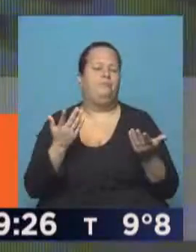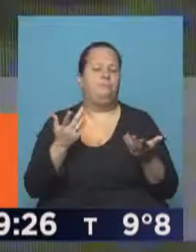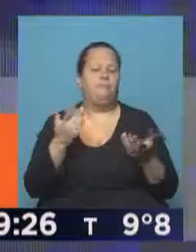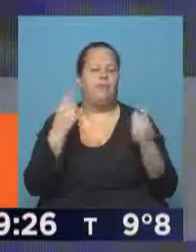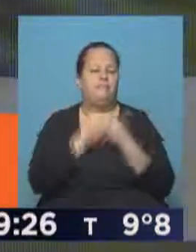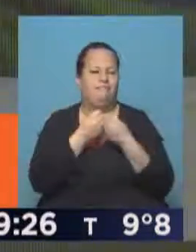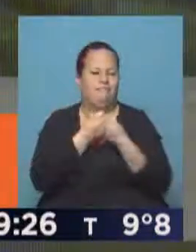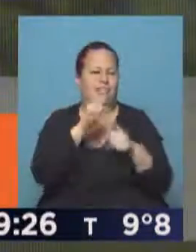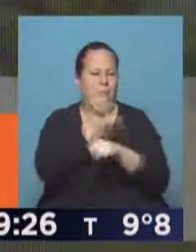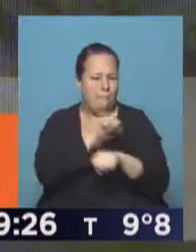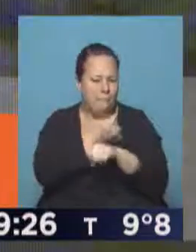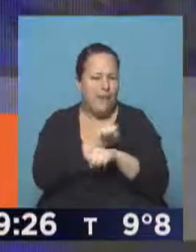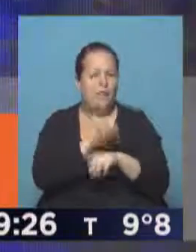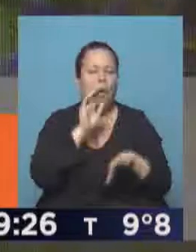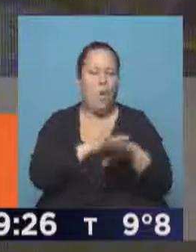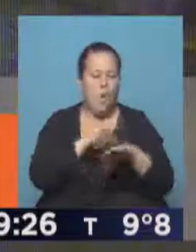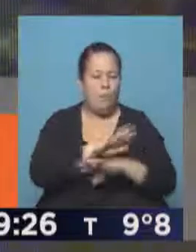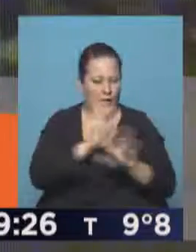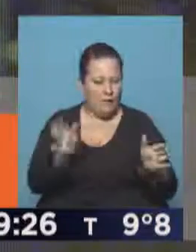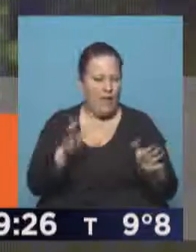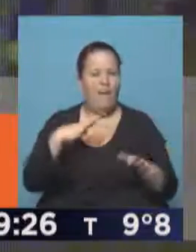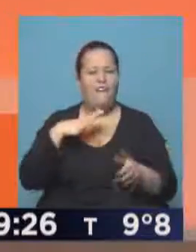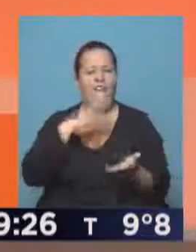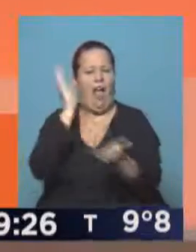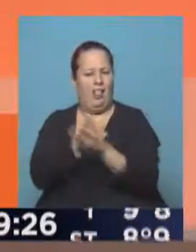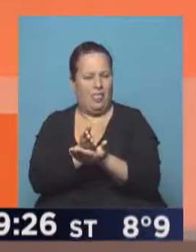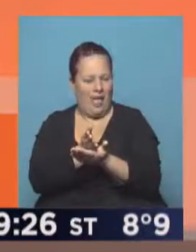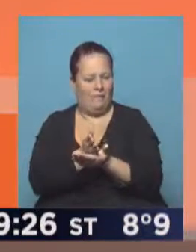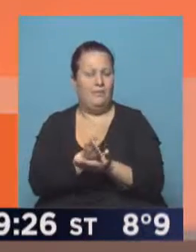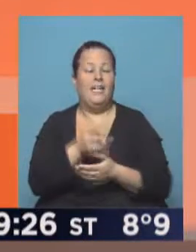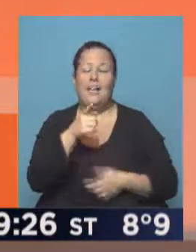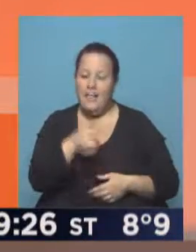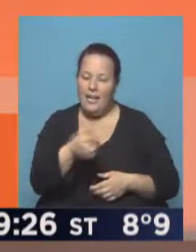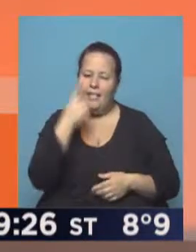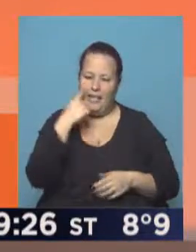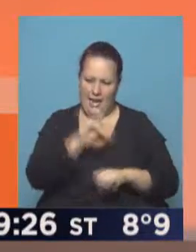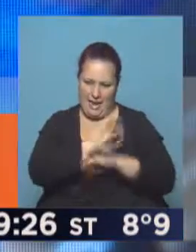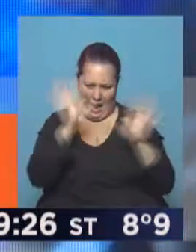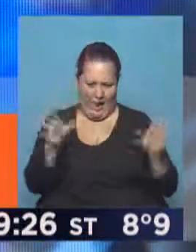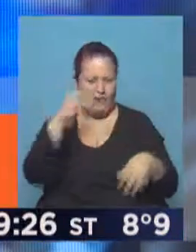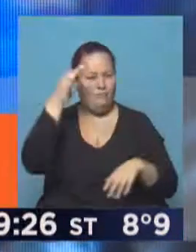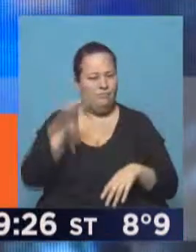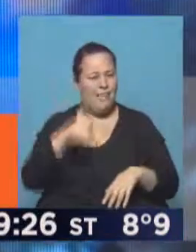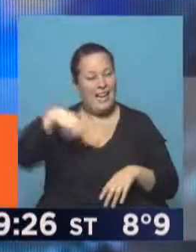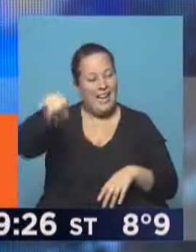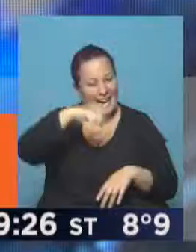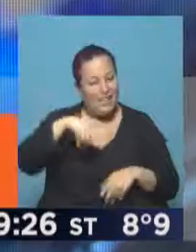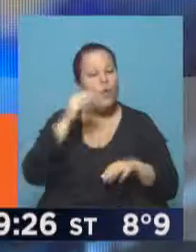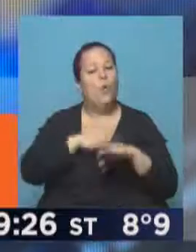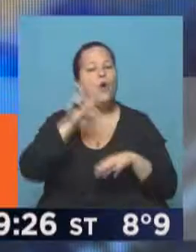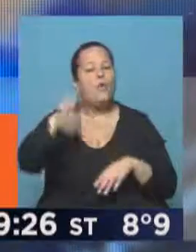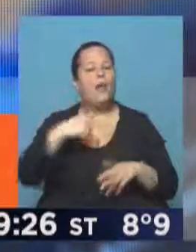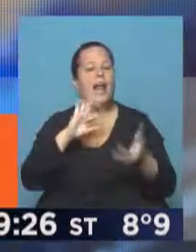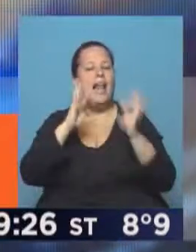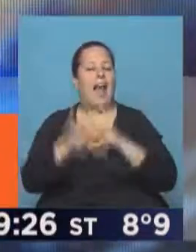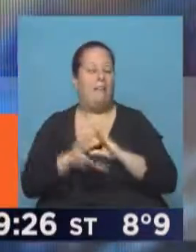haya tantos presos que son procesados y no están condenados? Y eso hay que tenerlo claro. En realidad, eso es consecuencia del